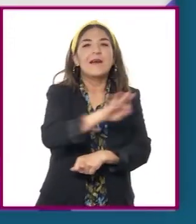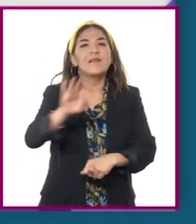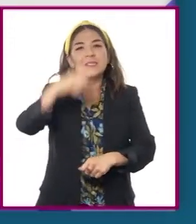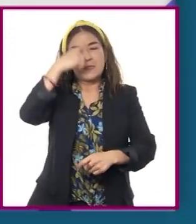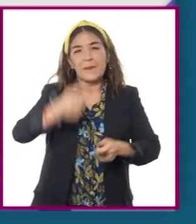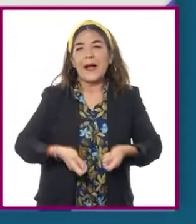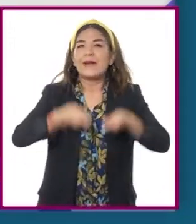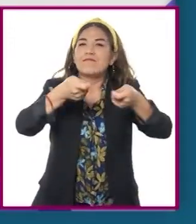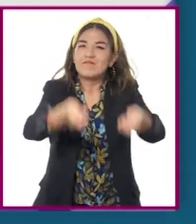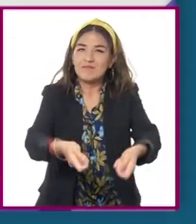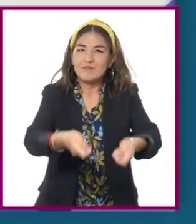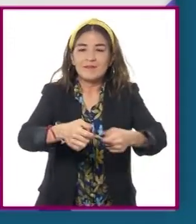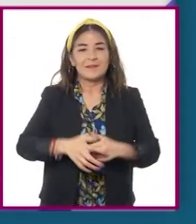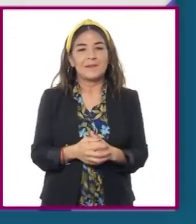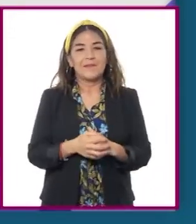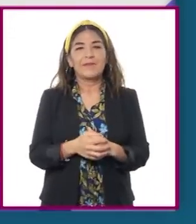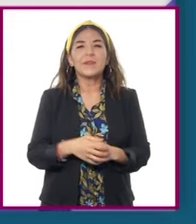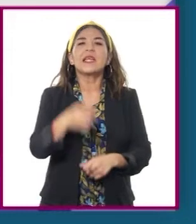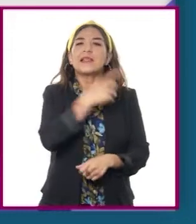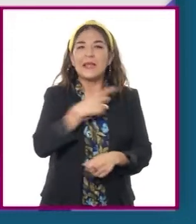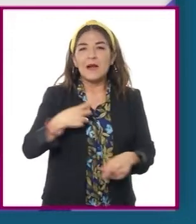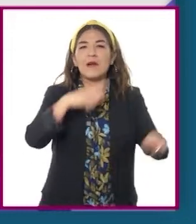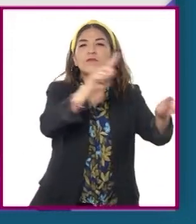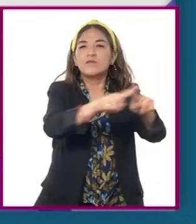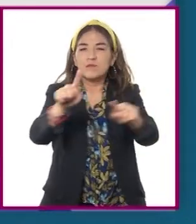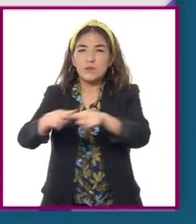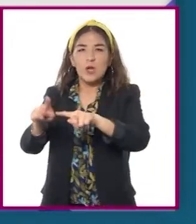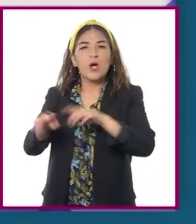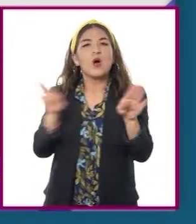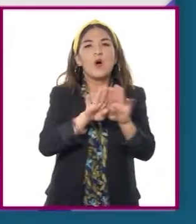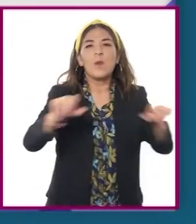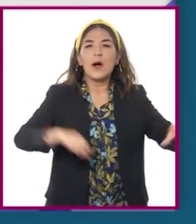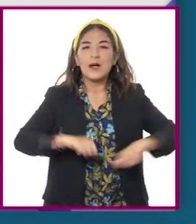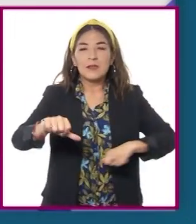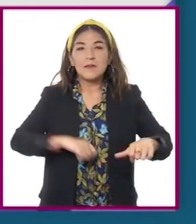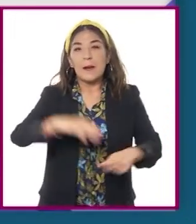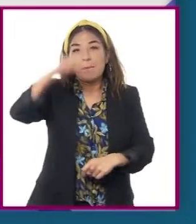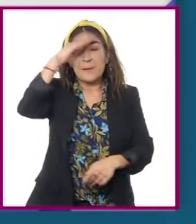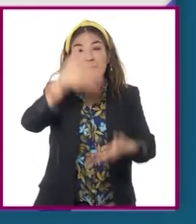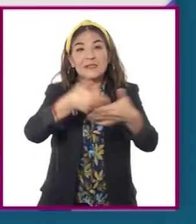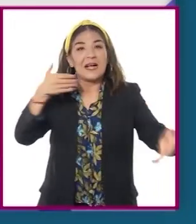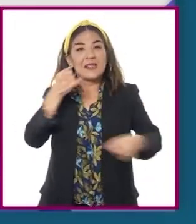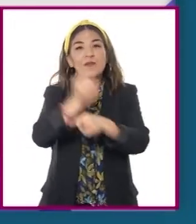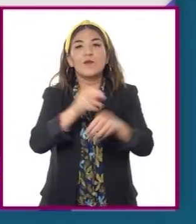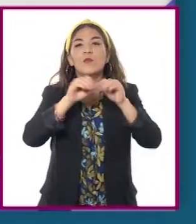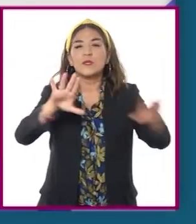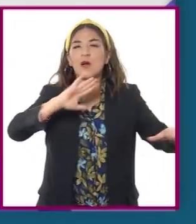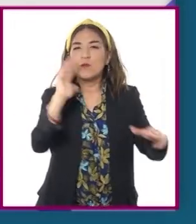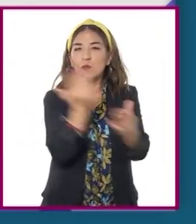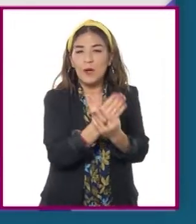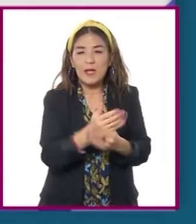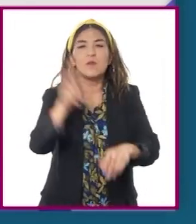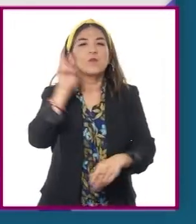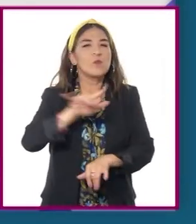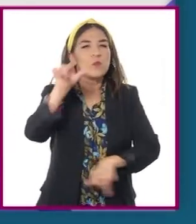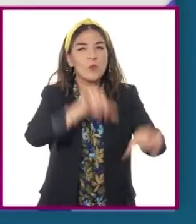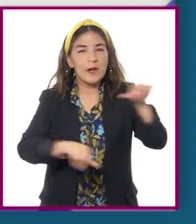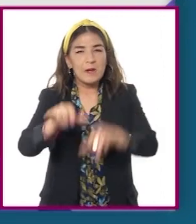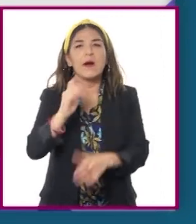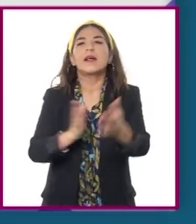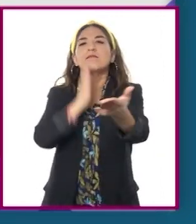acción. Es preciso diversificar las actividades y considerar la información documental, experimental y de